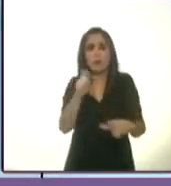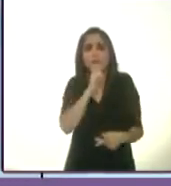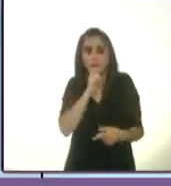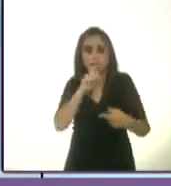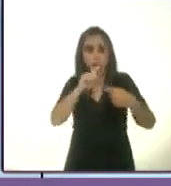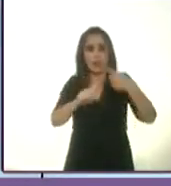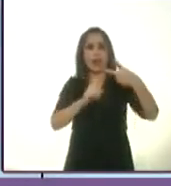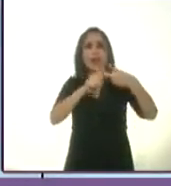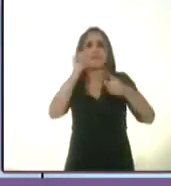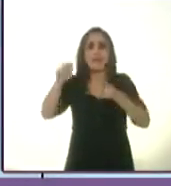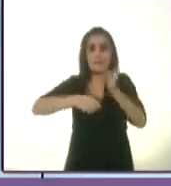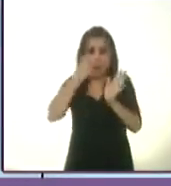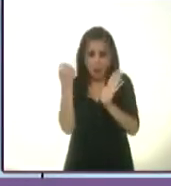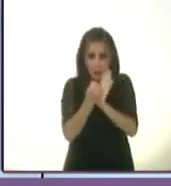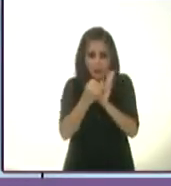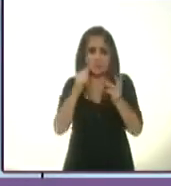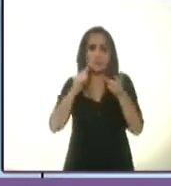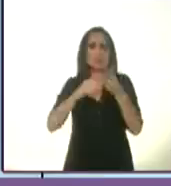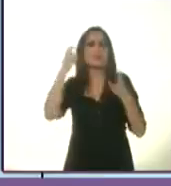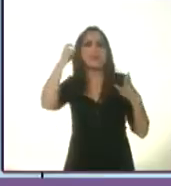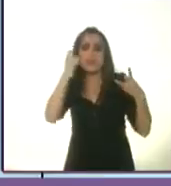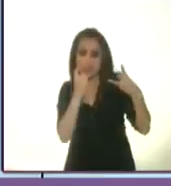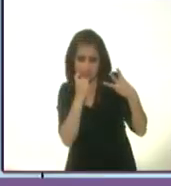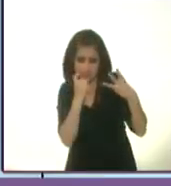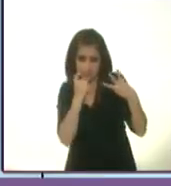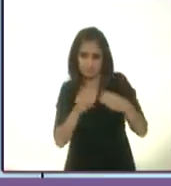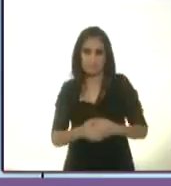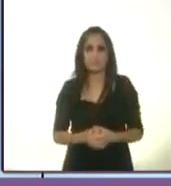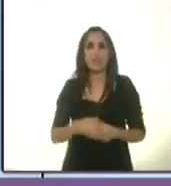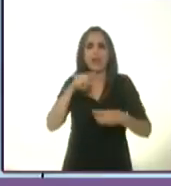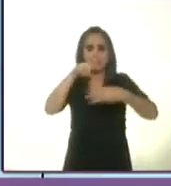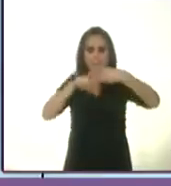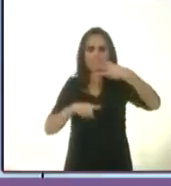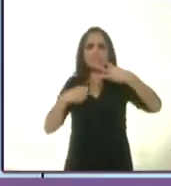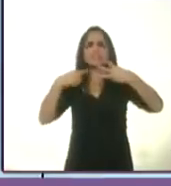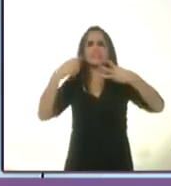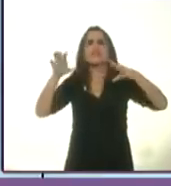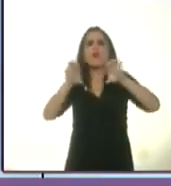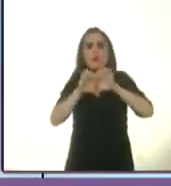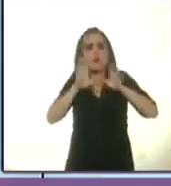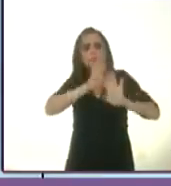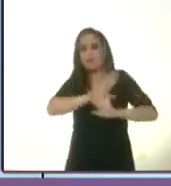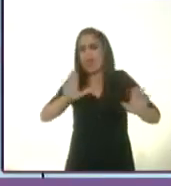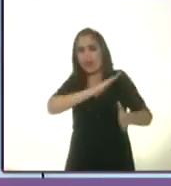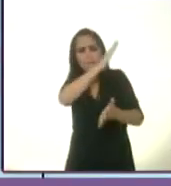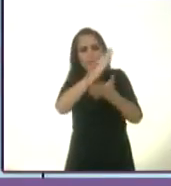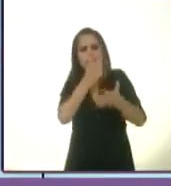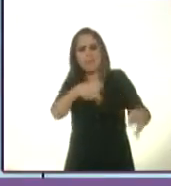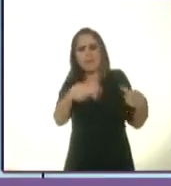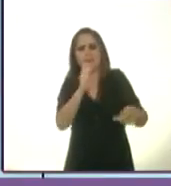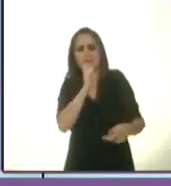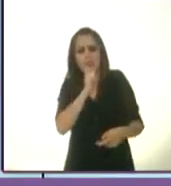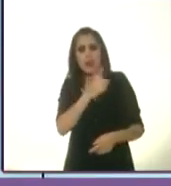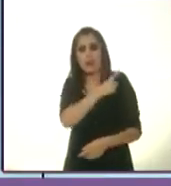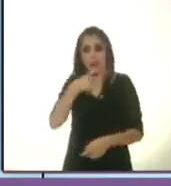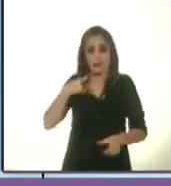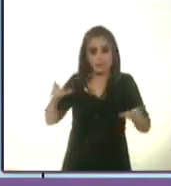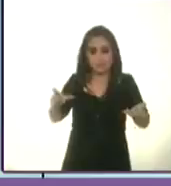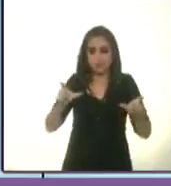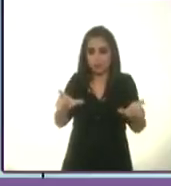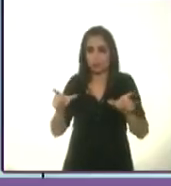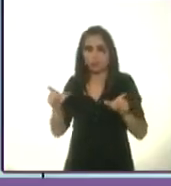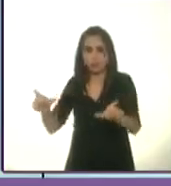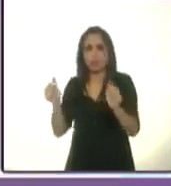tamaulipas y de guerrero tres cosas para acabar con el narcoestado primero operativos directos con la